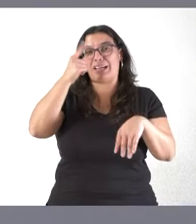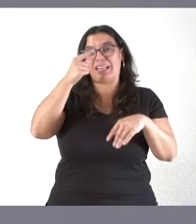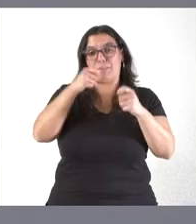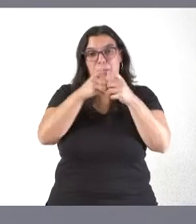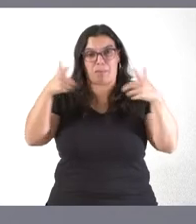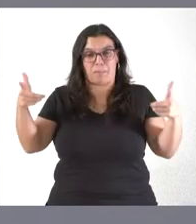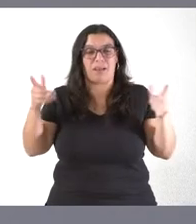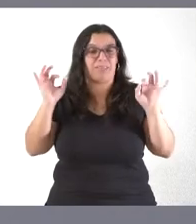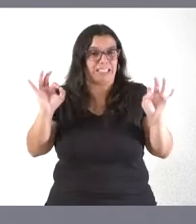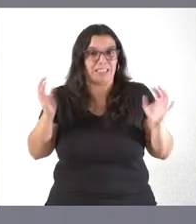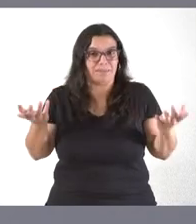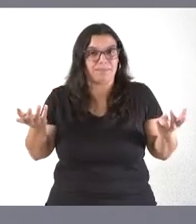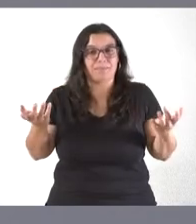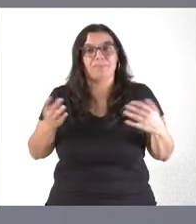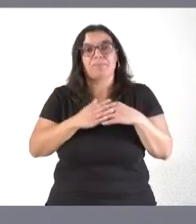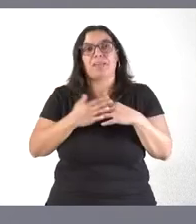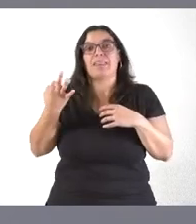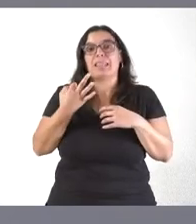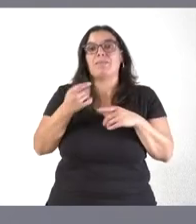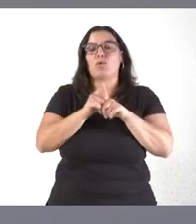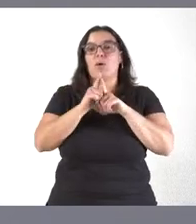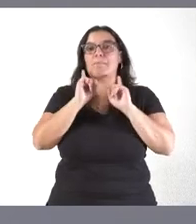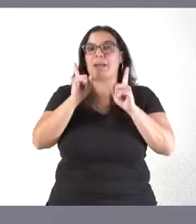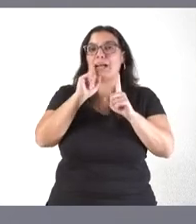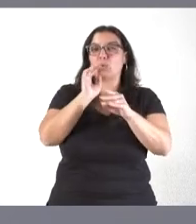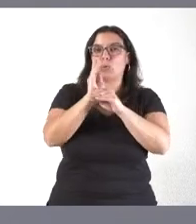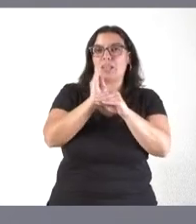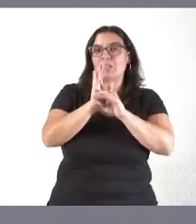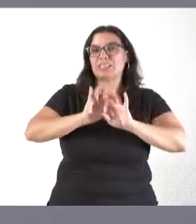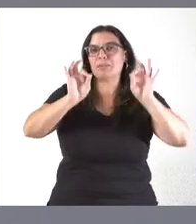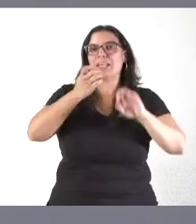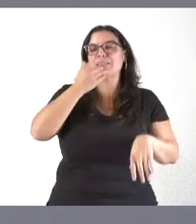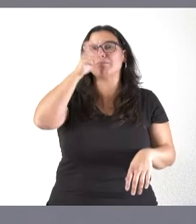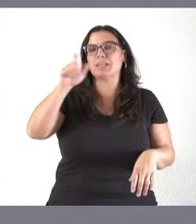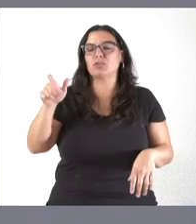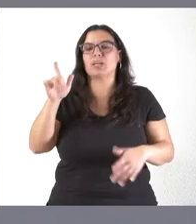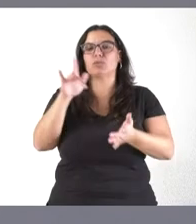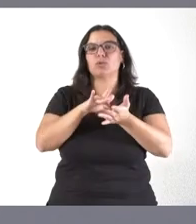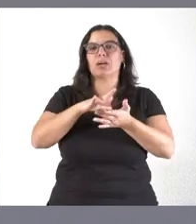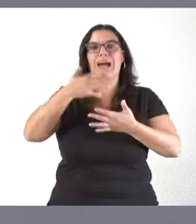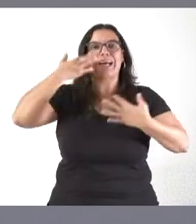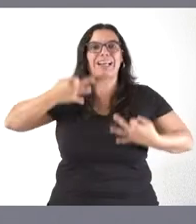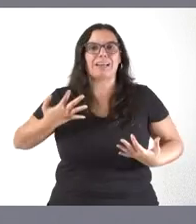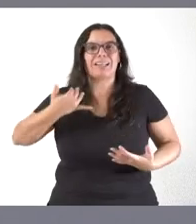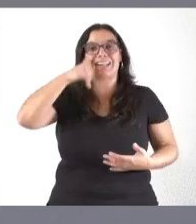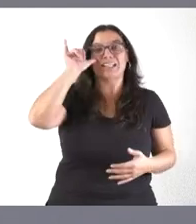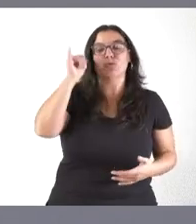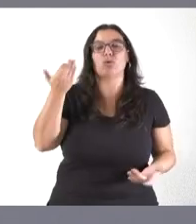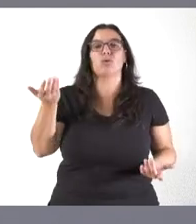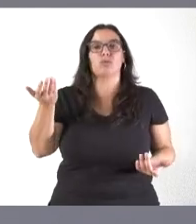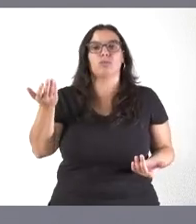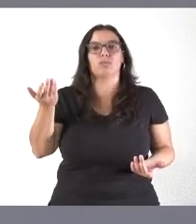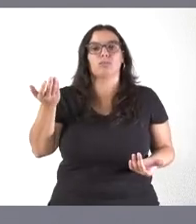estacional Que hay que tomar medidas de precaución especialmente las personas que tengan más riesgo que tengan